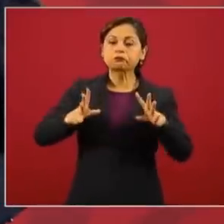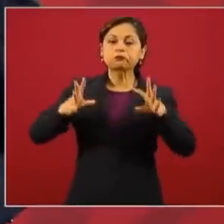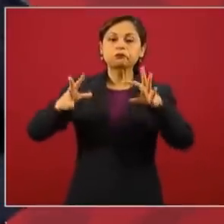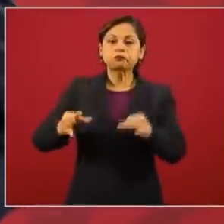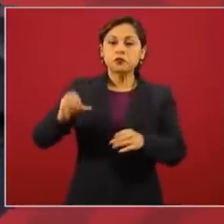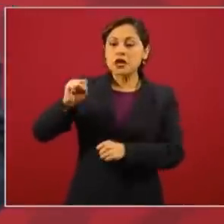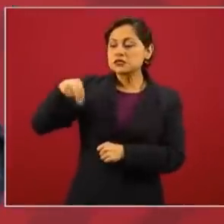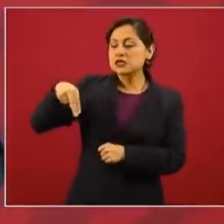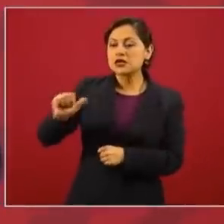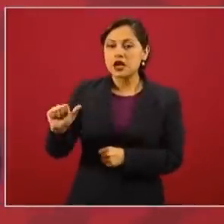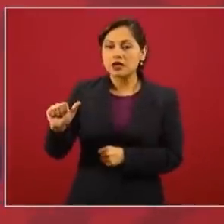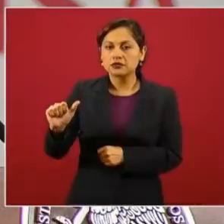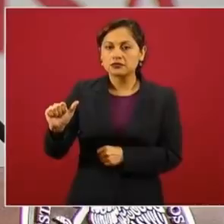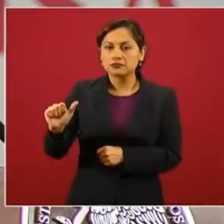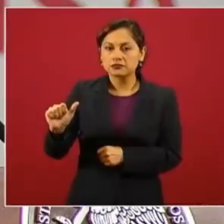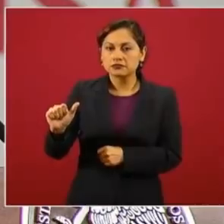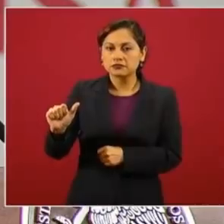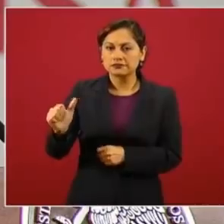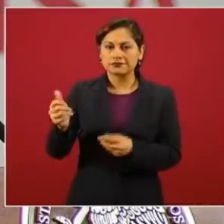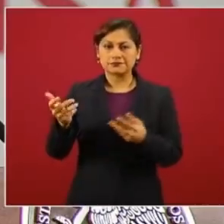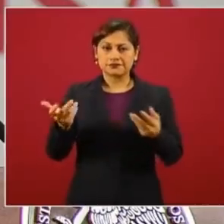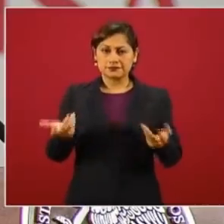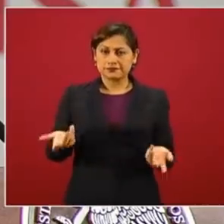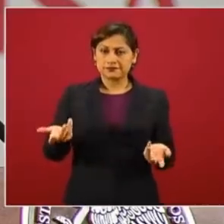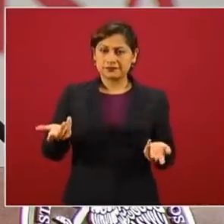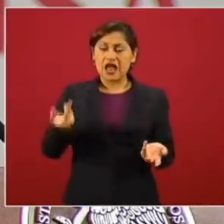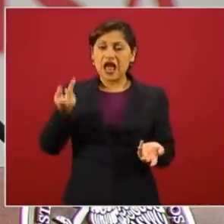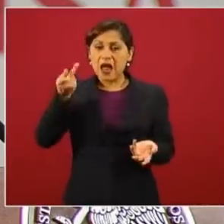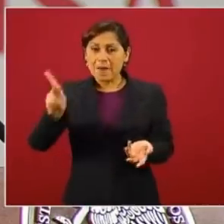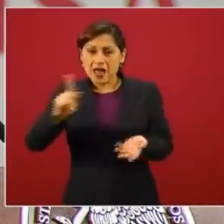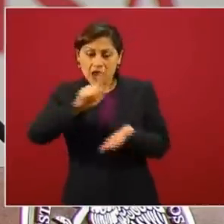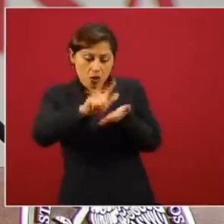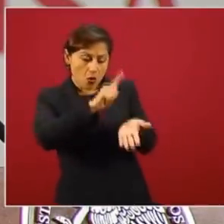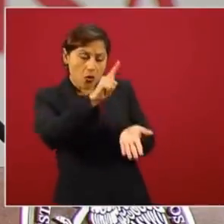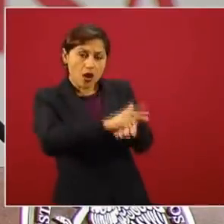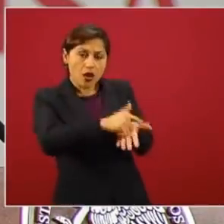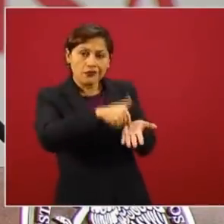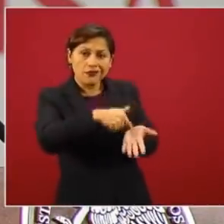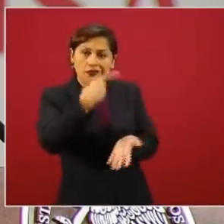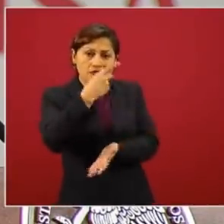y la corrupción no era delito grave,